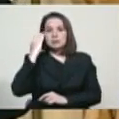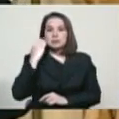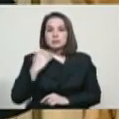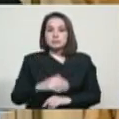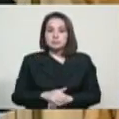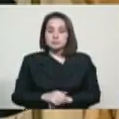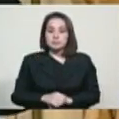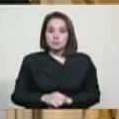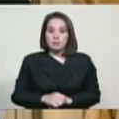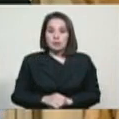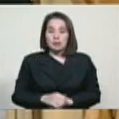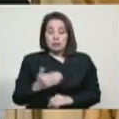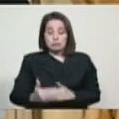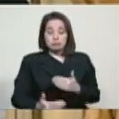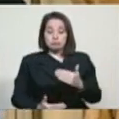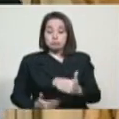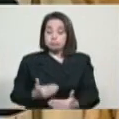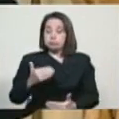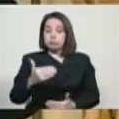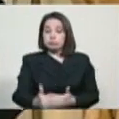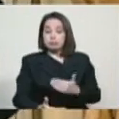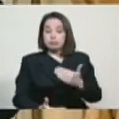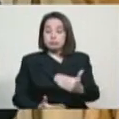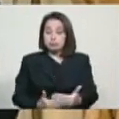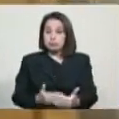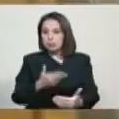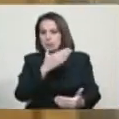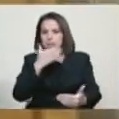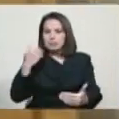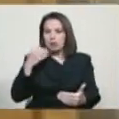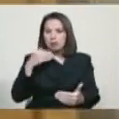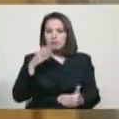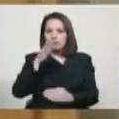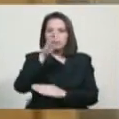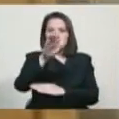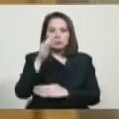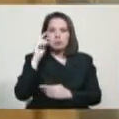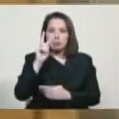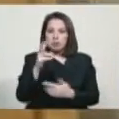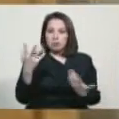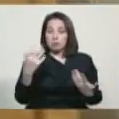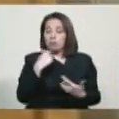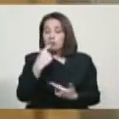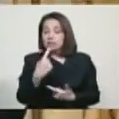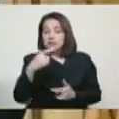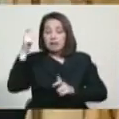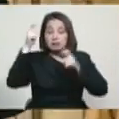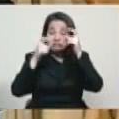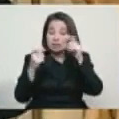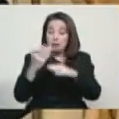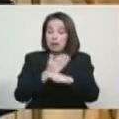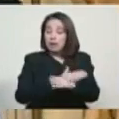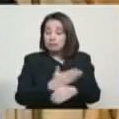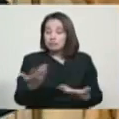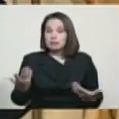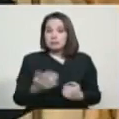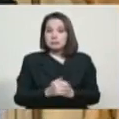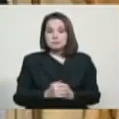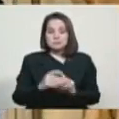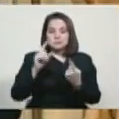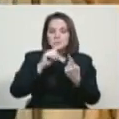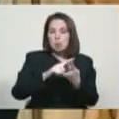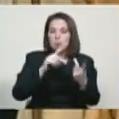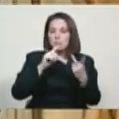puede tener un paso, dos pasos, tres pasos adelante, como decía el comandante Chávez, en los combates que están por venir. Uno,